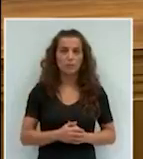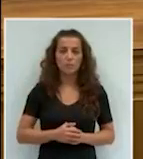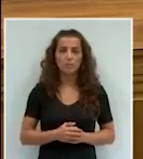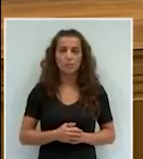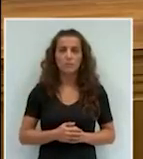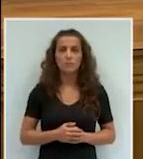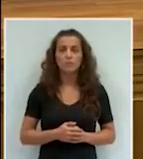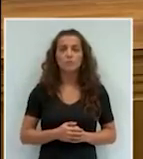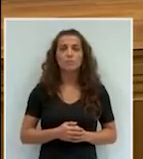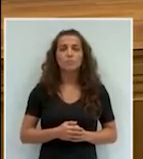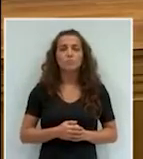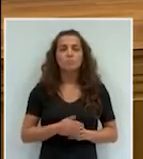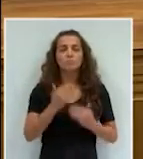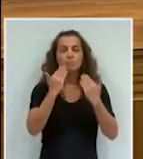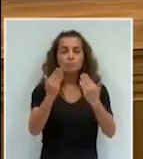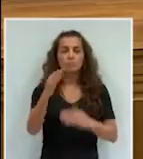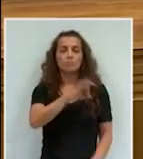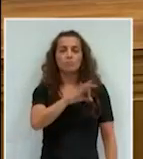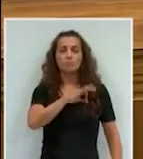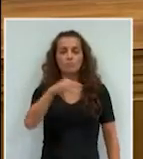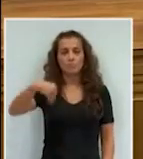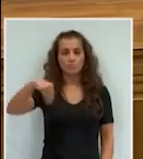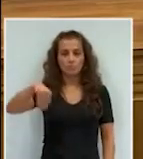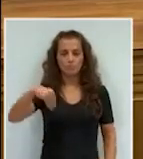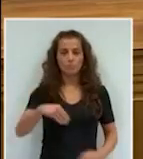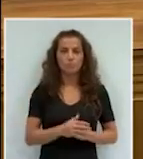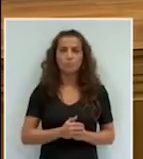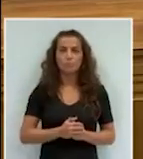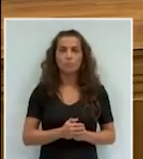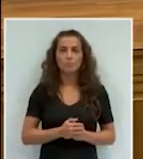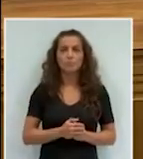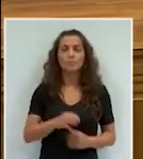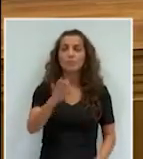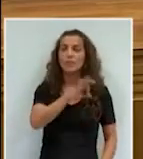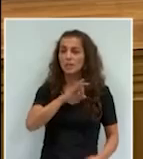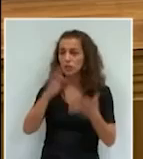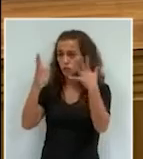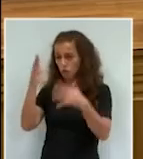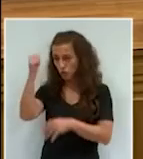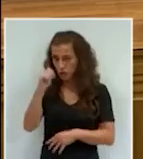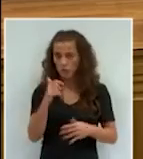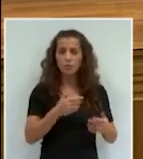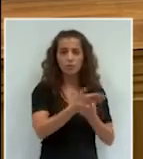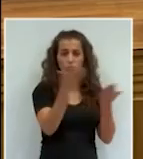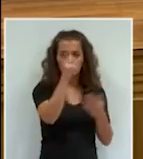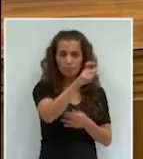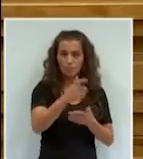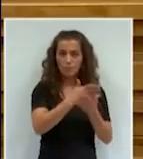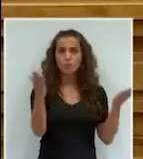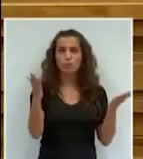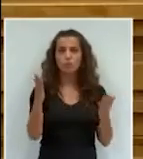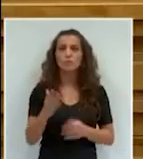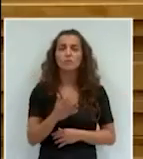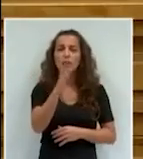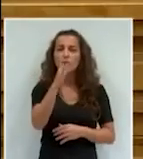el presidente del partido Popular de Castilla la Mancha Paco Núñez ha reclamado al presidente socialista de la junta Emiliano García paje que comparezca en las cortes para